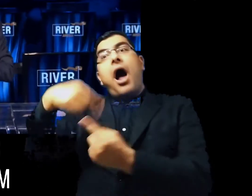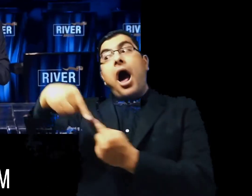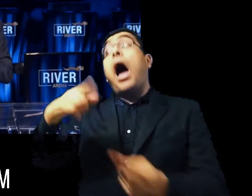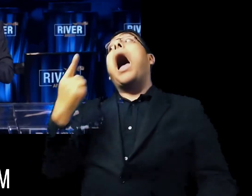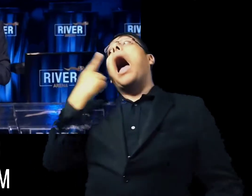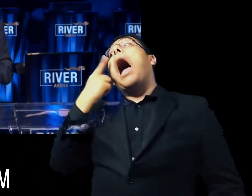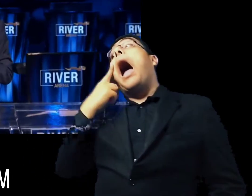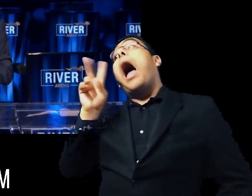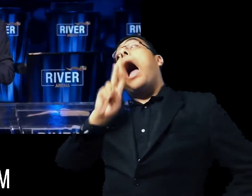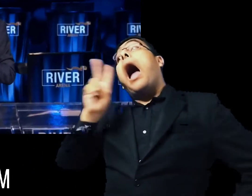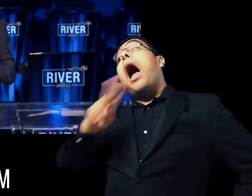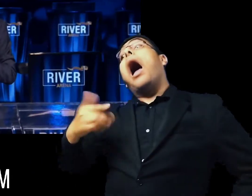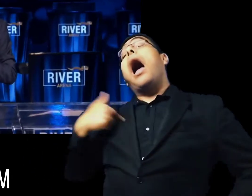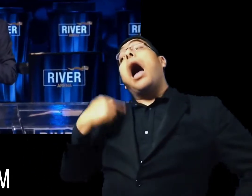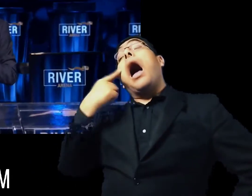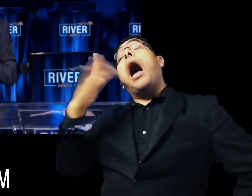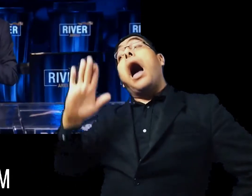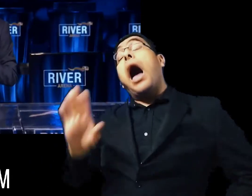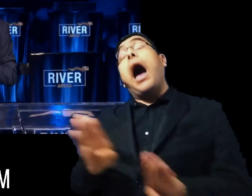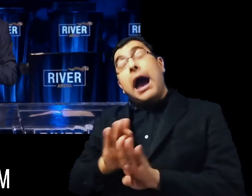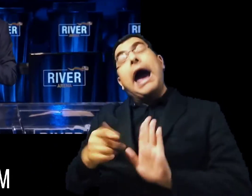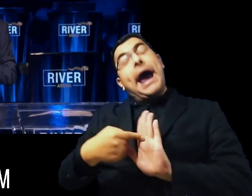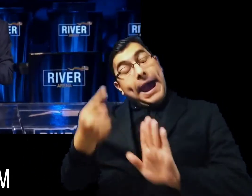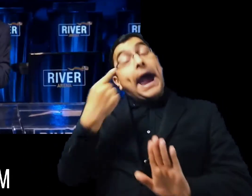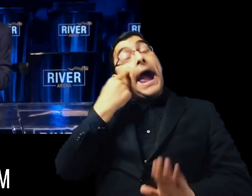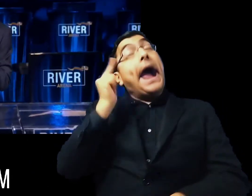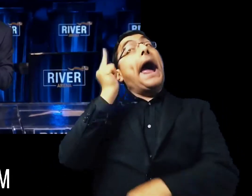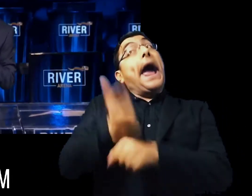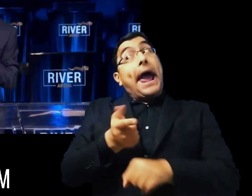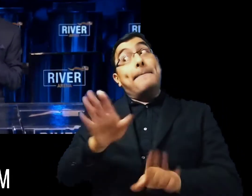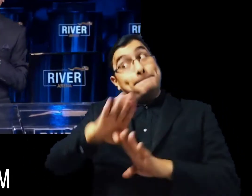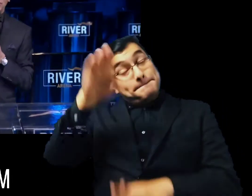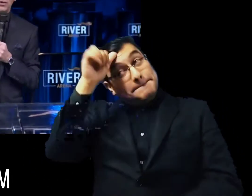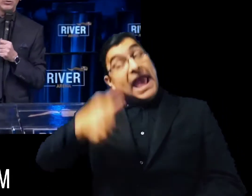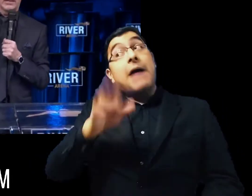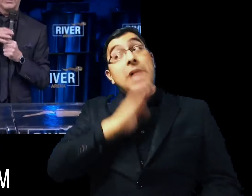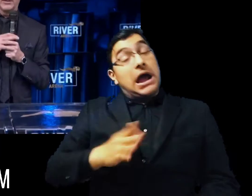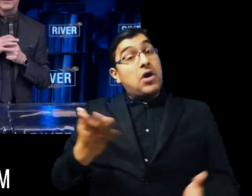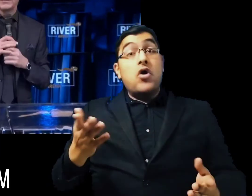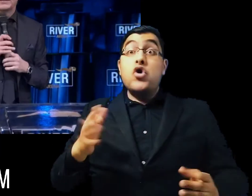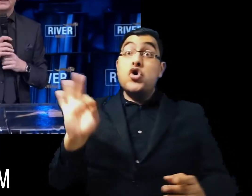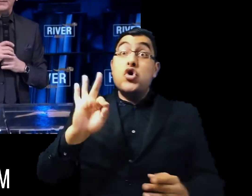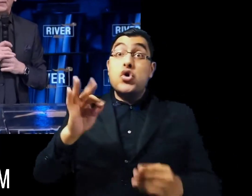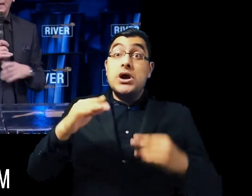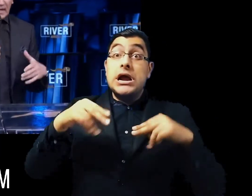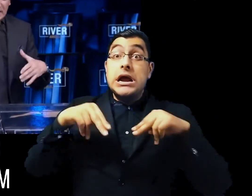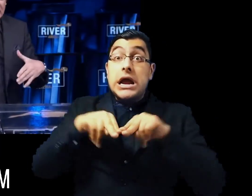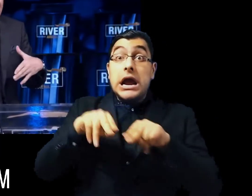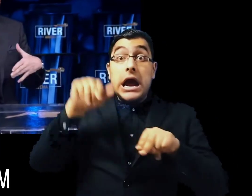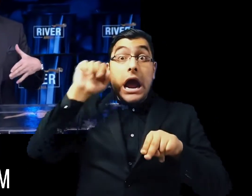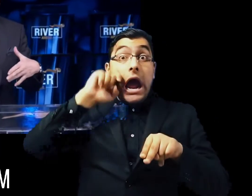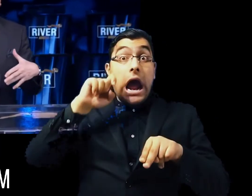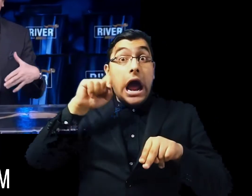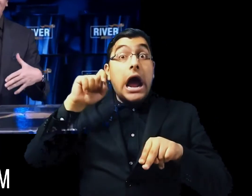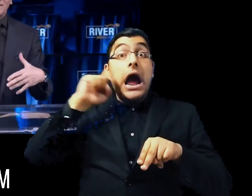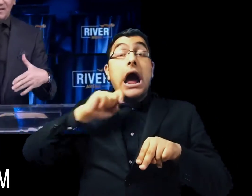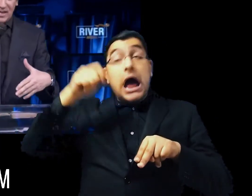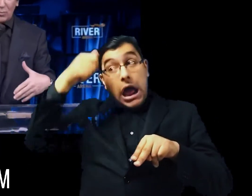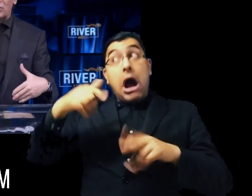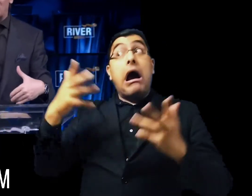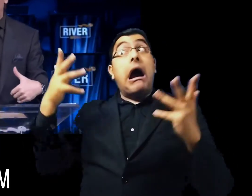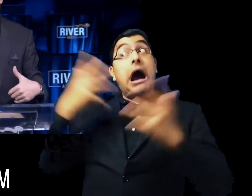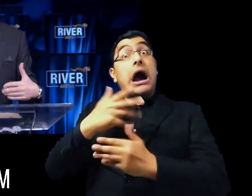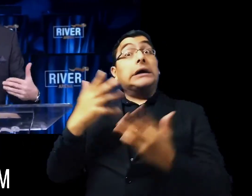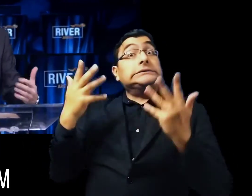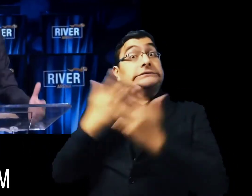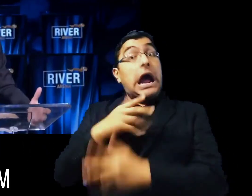mostrar los hilos o la hilacha. Ni hablar si viene de un adulterio. La iglesia siempre se ha